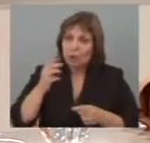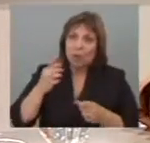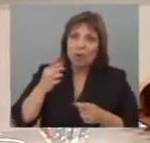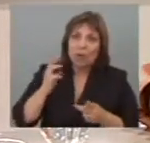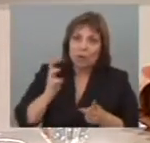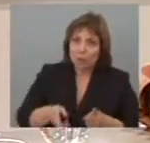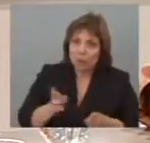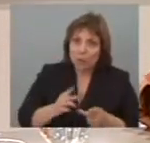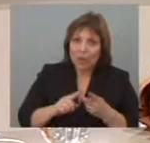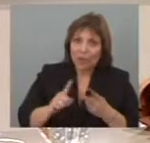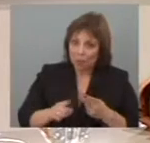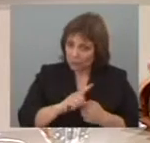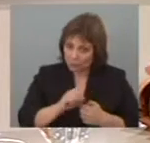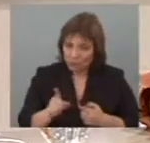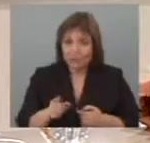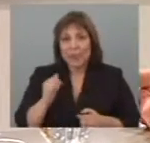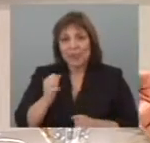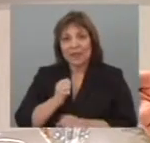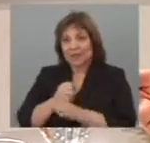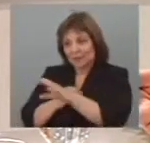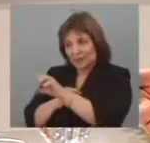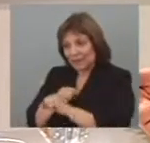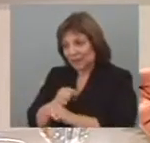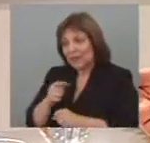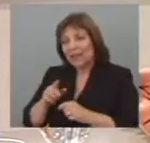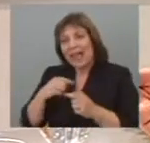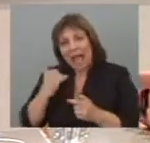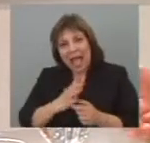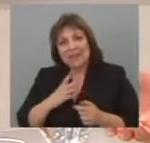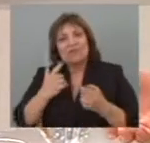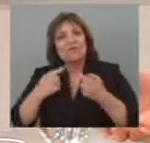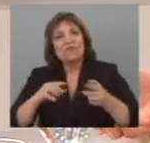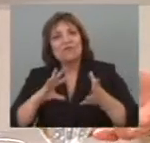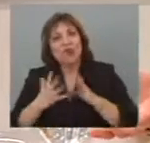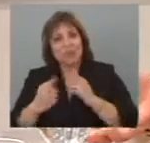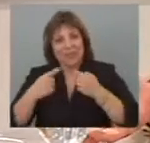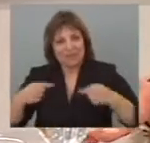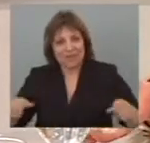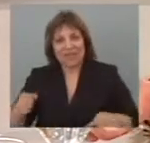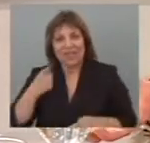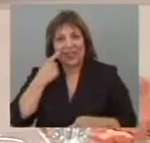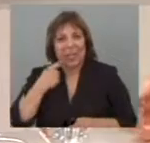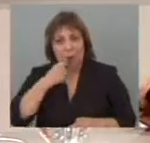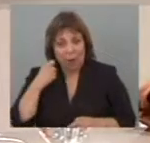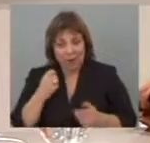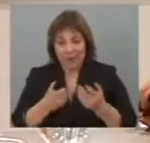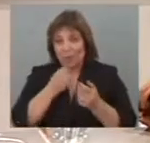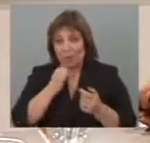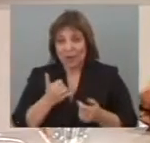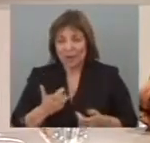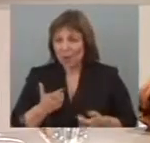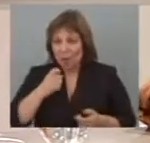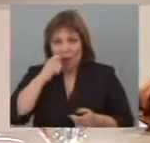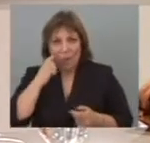y trabajar con los muchachos, porque bueno, hay otra forma de ser hombre. Uh-huh. Como no lo decía esa. Recién. Que no es esa. Hay una